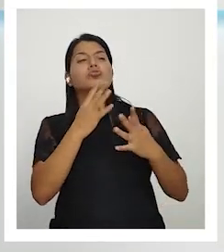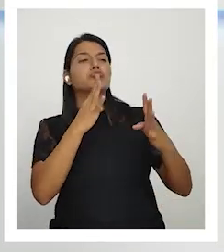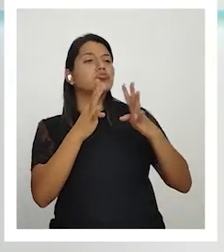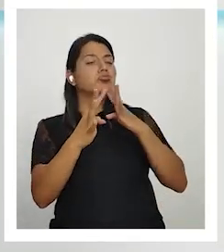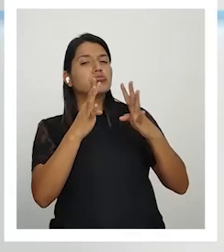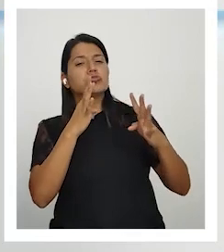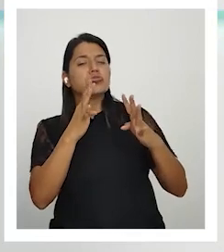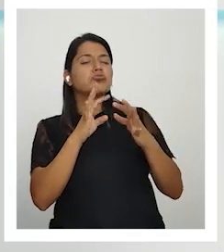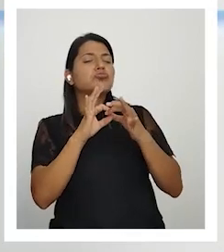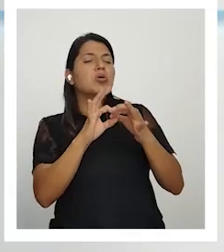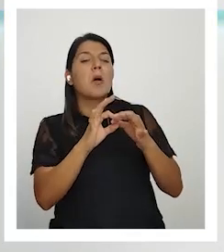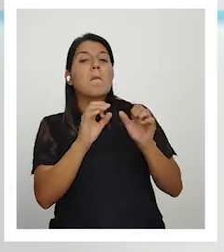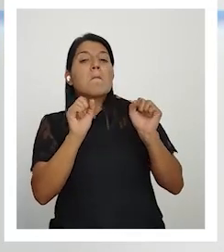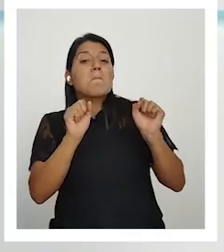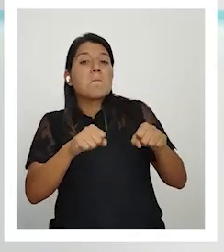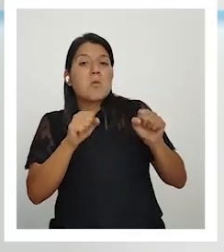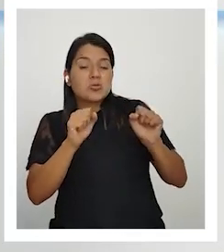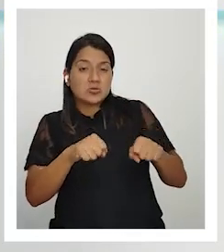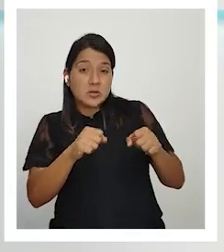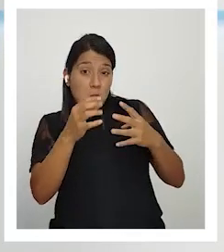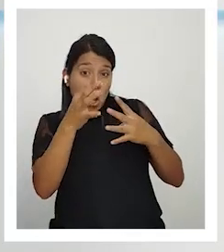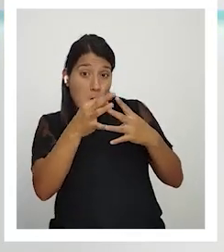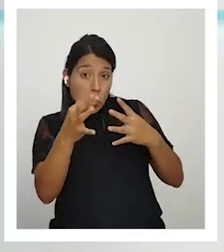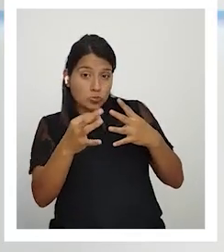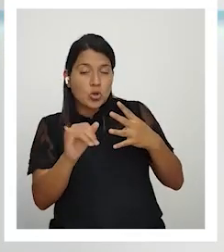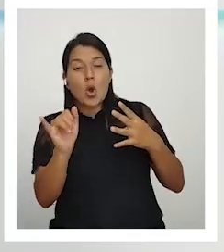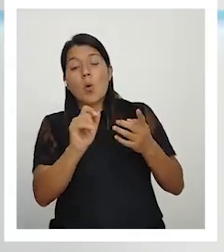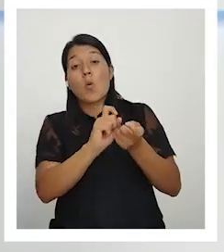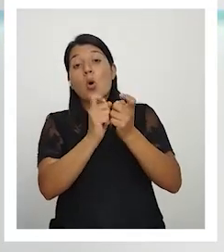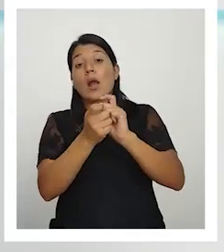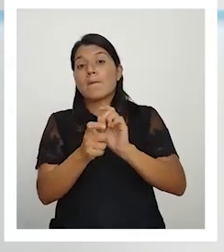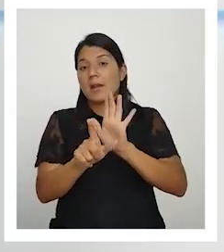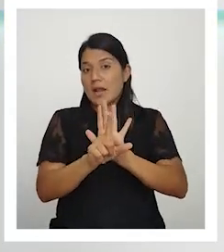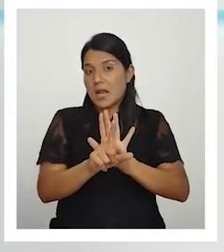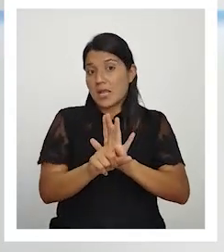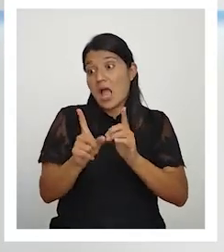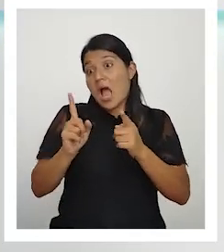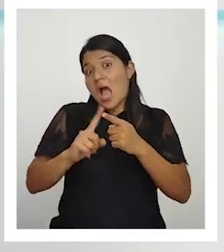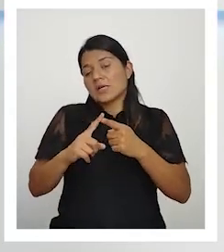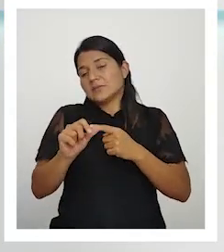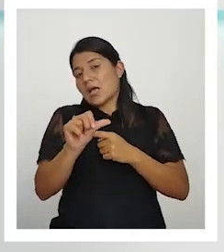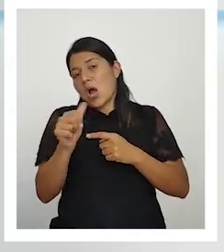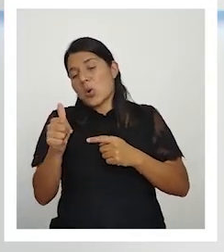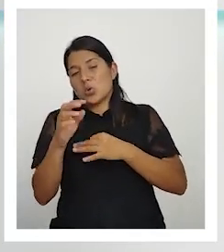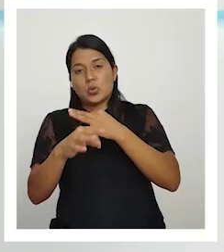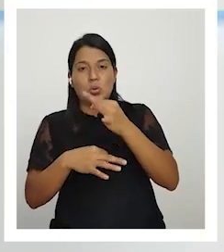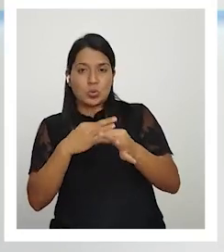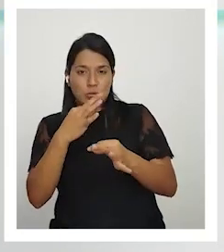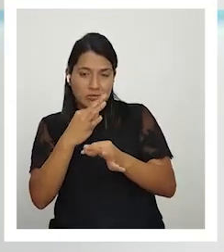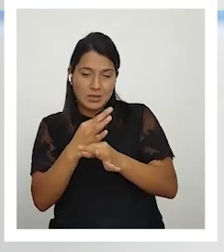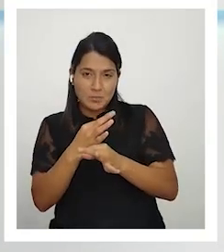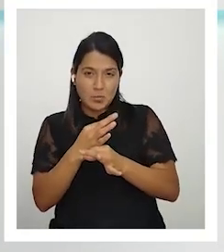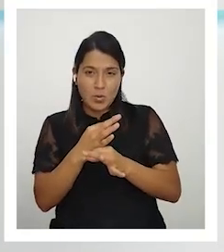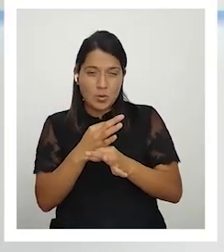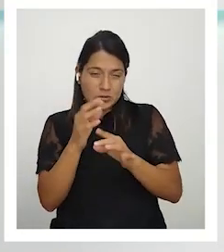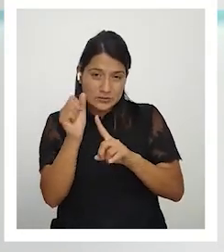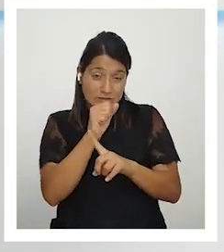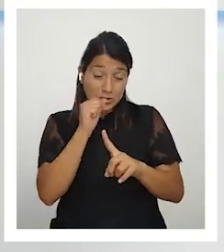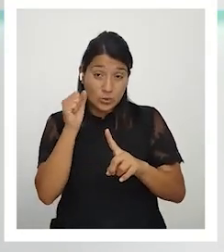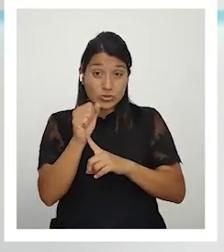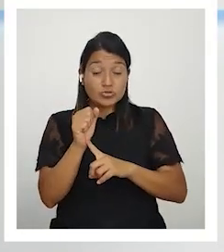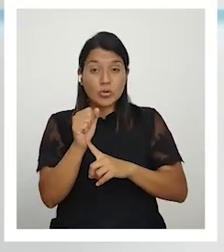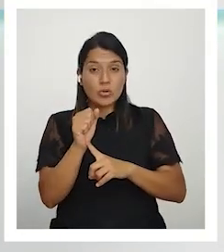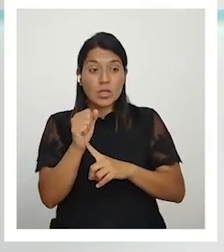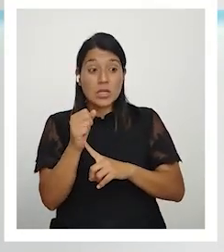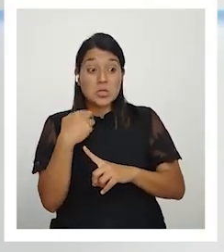posibilidades que van desde una reforma a la ley, ¿verdad? Hasta algún otro tipo de situación, ¿verdad? Que estamos